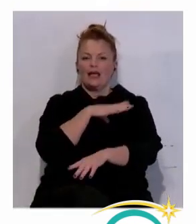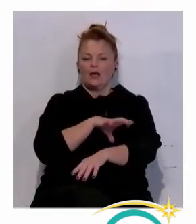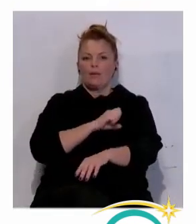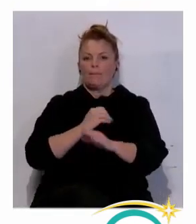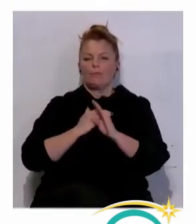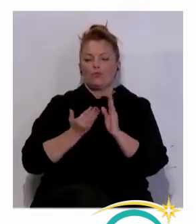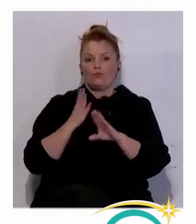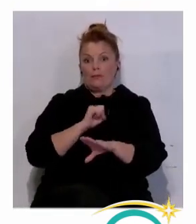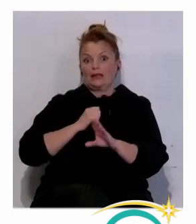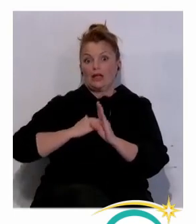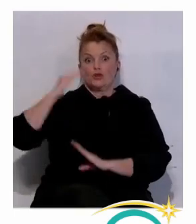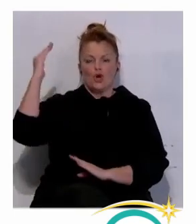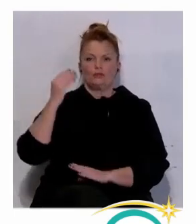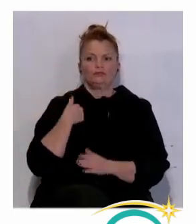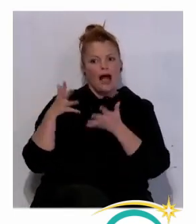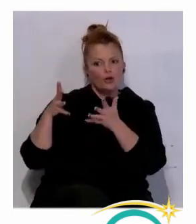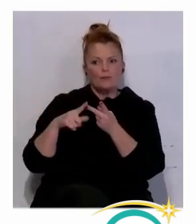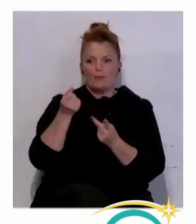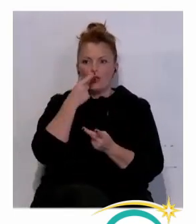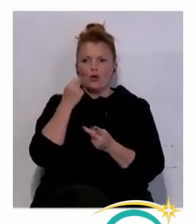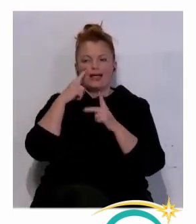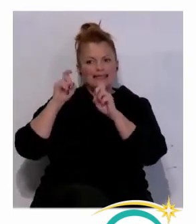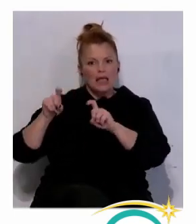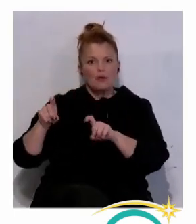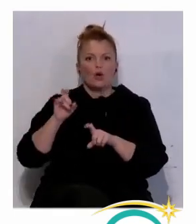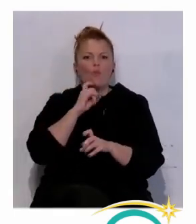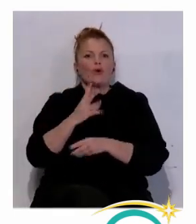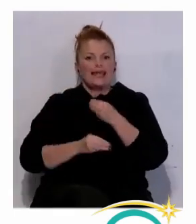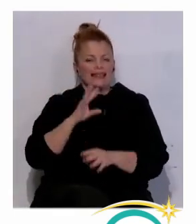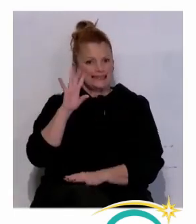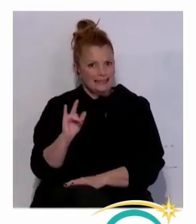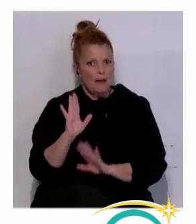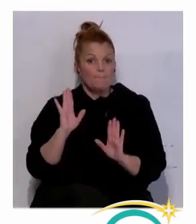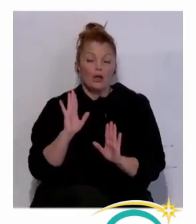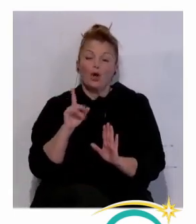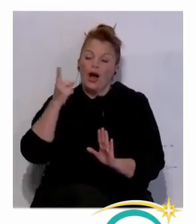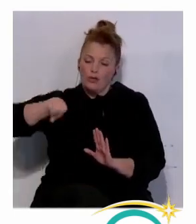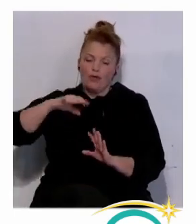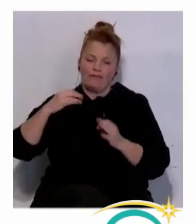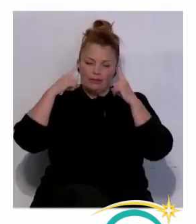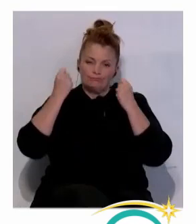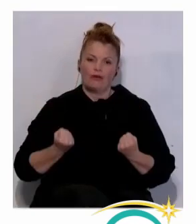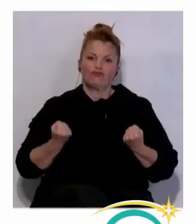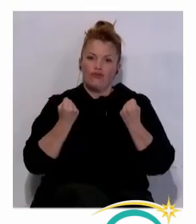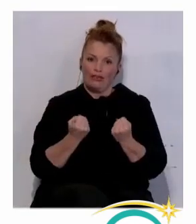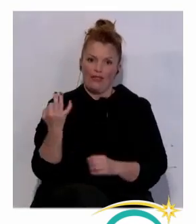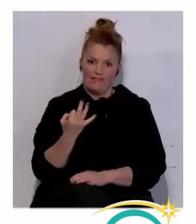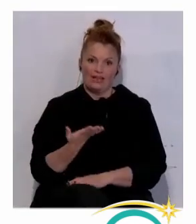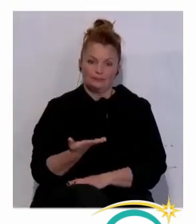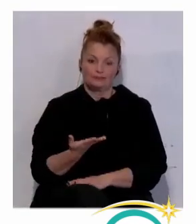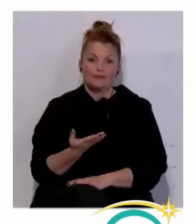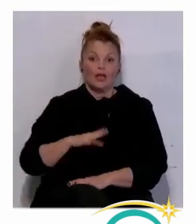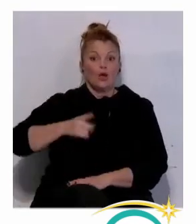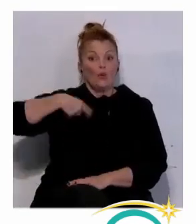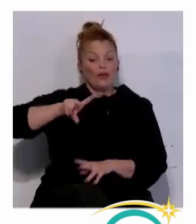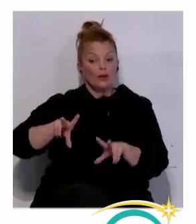Nosotros aconsejamos medicación, controlamos, le enseñamos cómo se hace, pero la última palabra la tienen ellos, en definitiva. Entonces, una vez